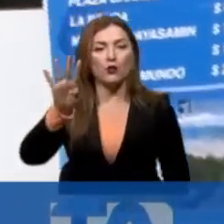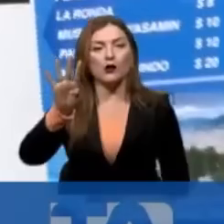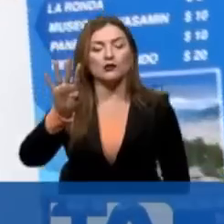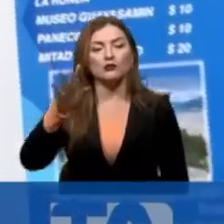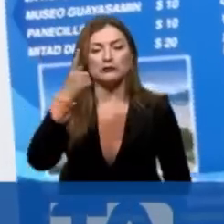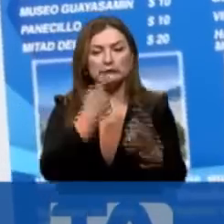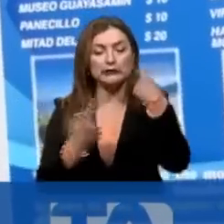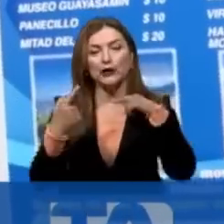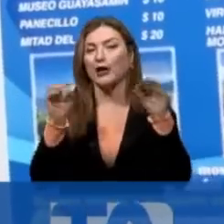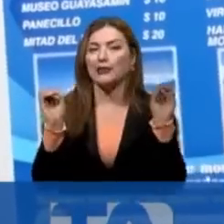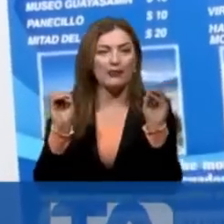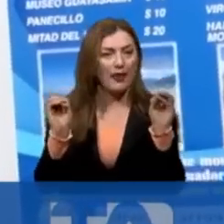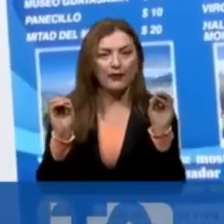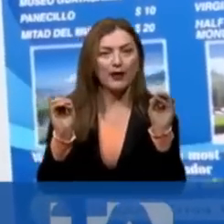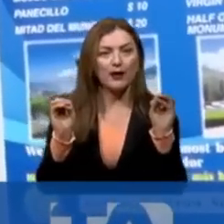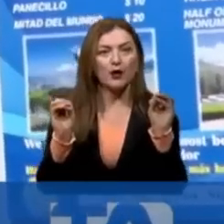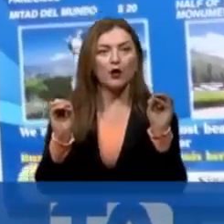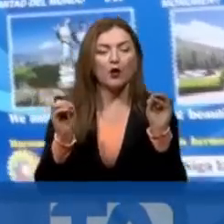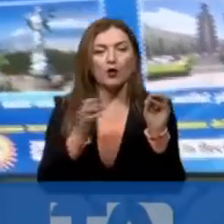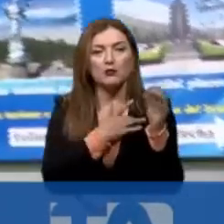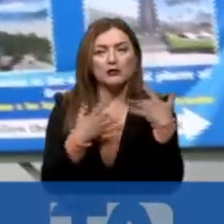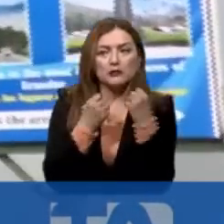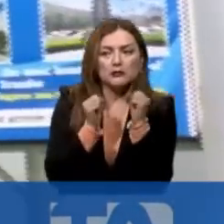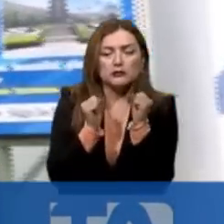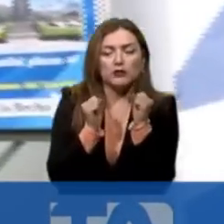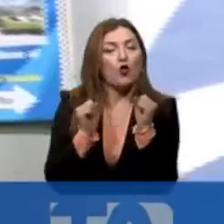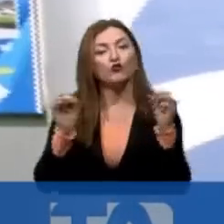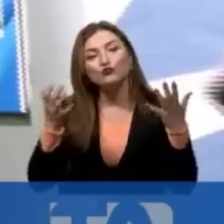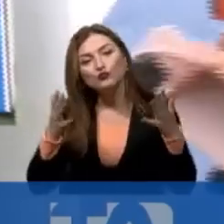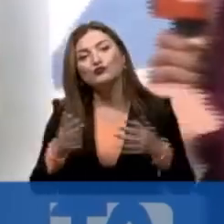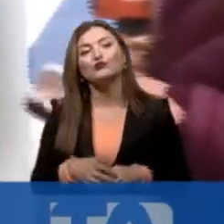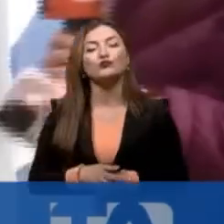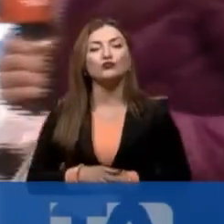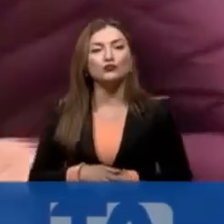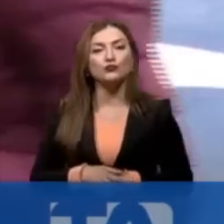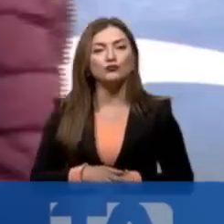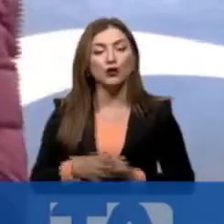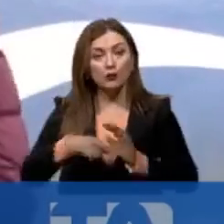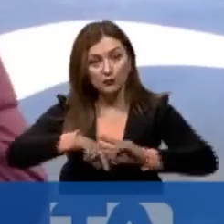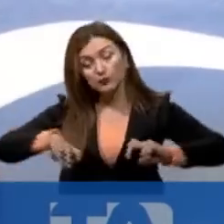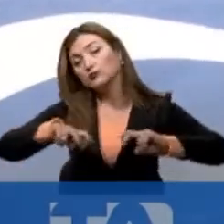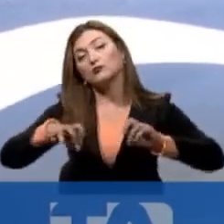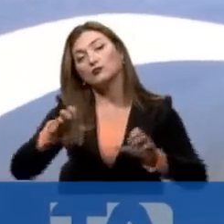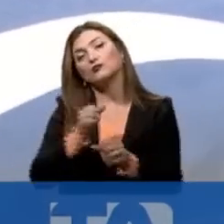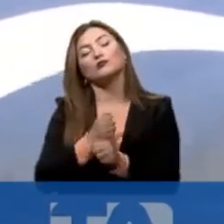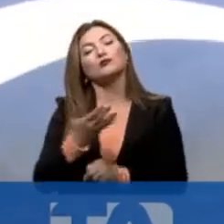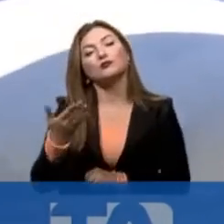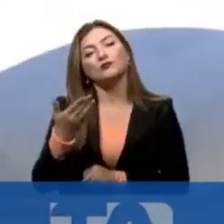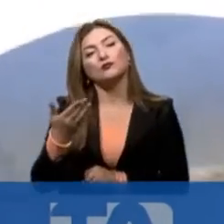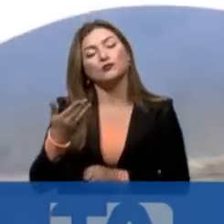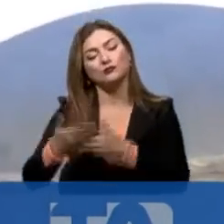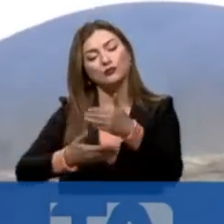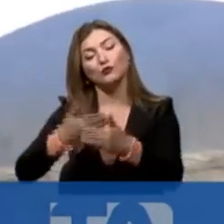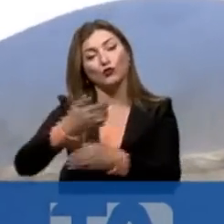presentan lesiones ni tampoco síntomas de hipotermia. Las investigaciones se realizarán en el transcurso